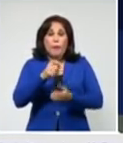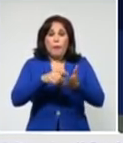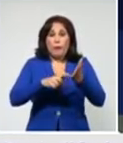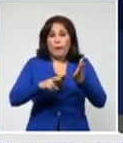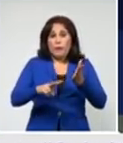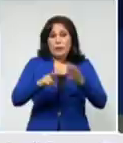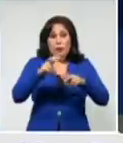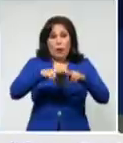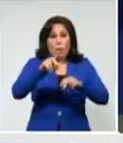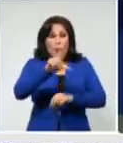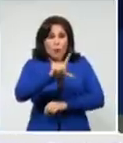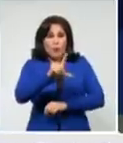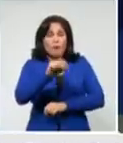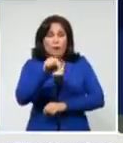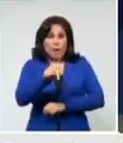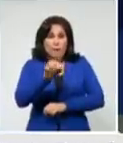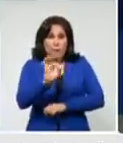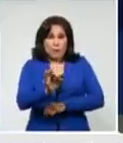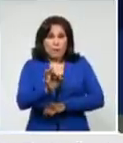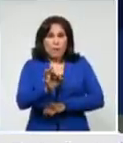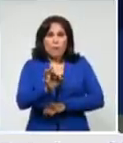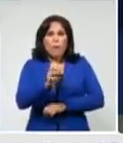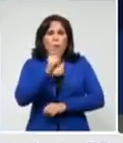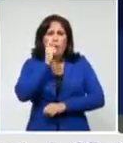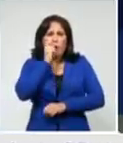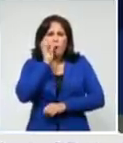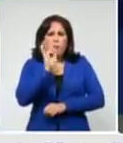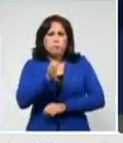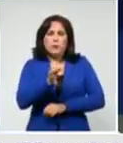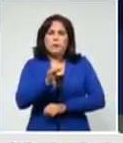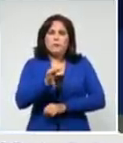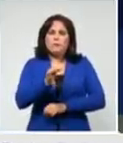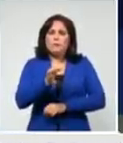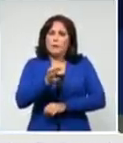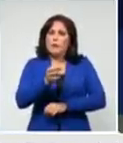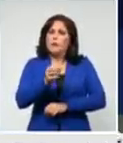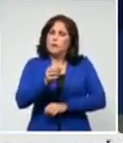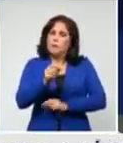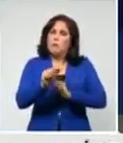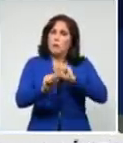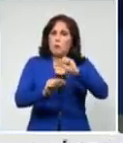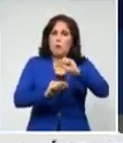Holguín, que realmente tenía una comorbilidad.